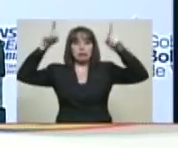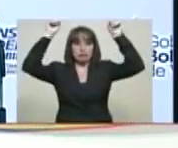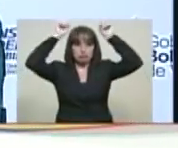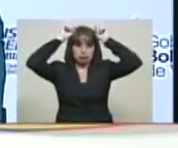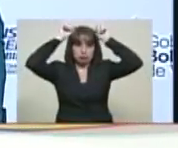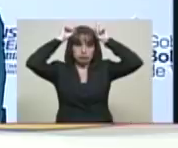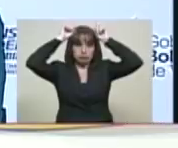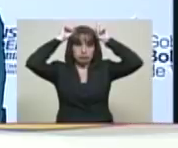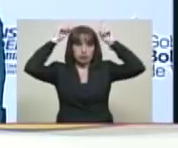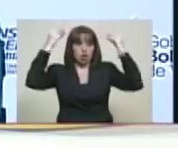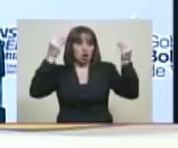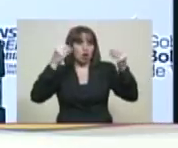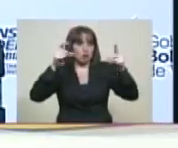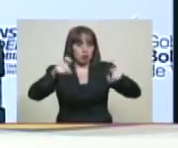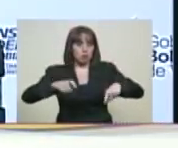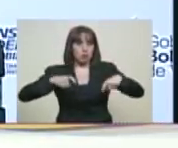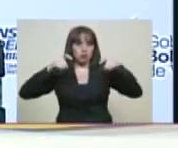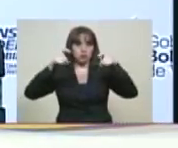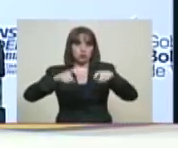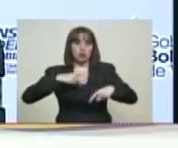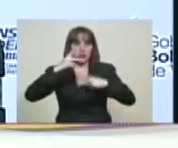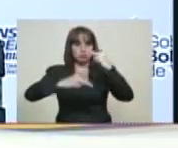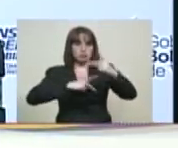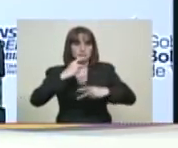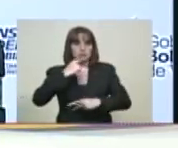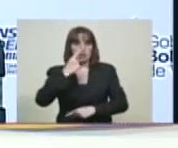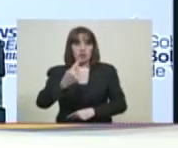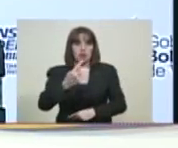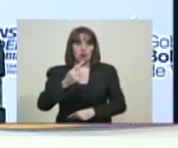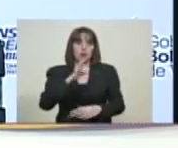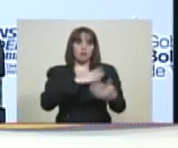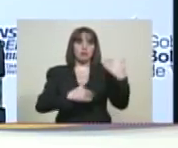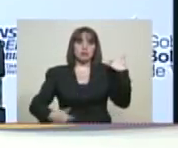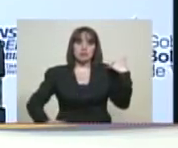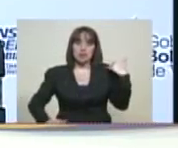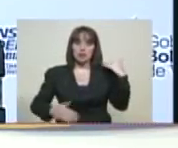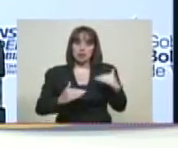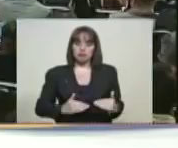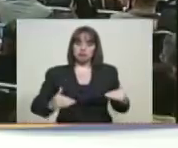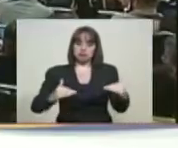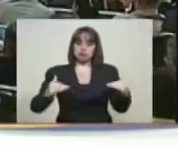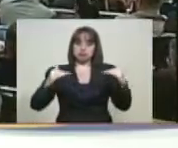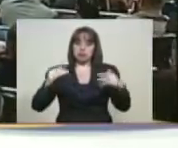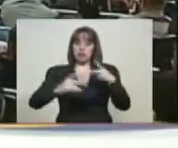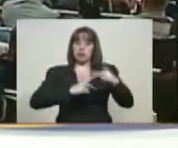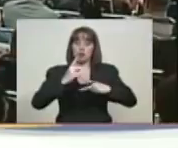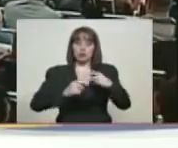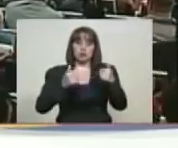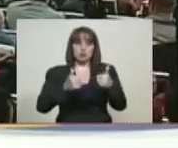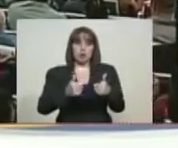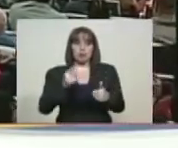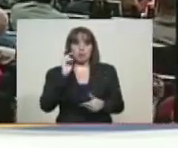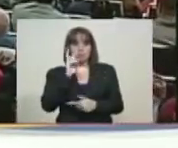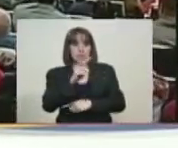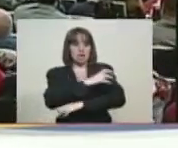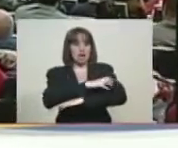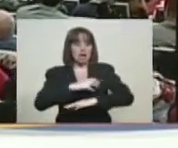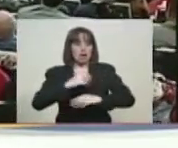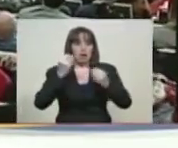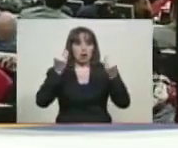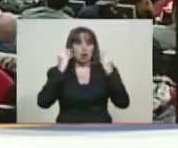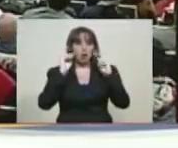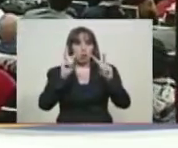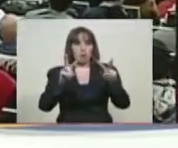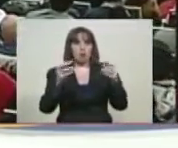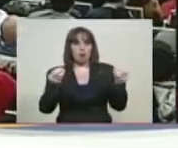la mayoría de los productores me dijeron presidente estamos avanzando estamos produciendo más mire estos animales que tenemos